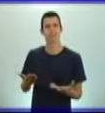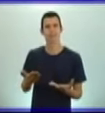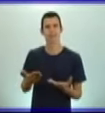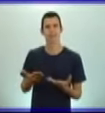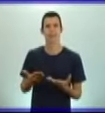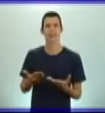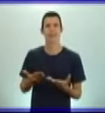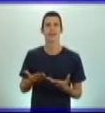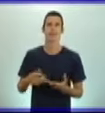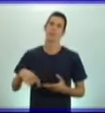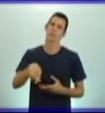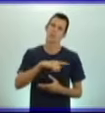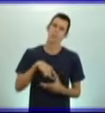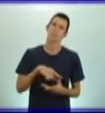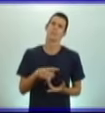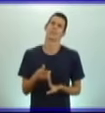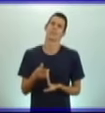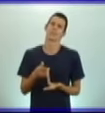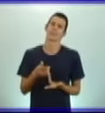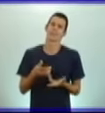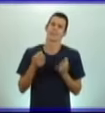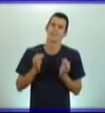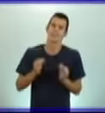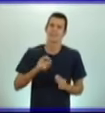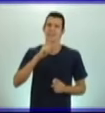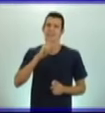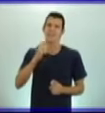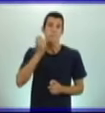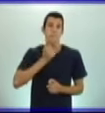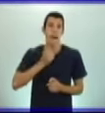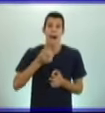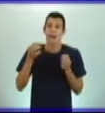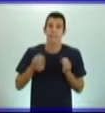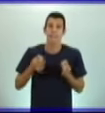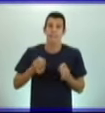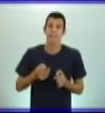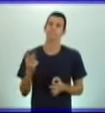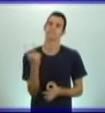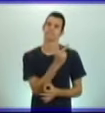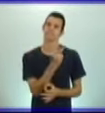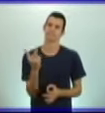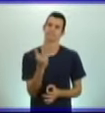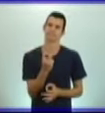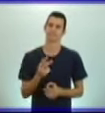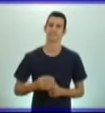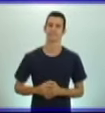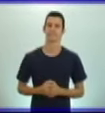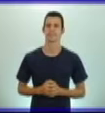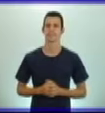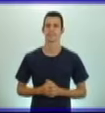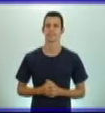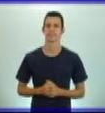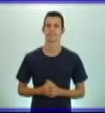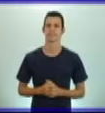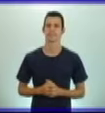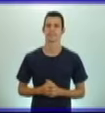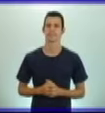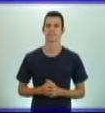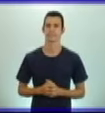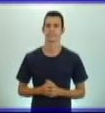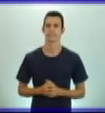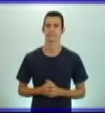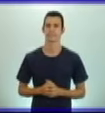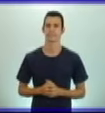a ustedes le da más dificultad para poder realizar cualquier ejercicio. Además, la representación